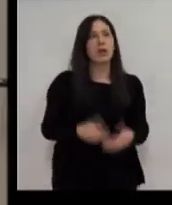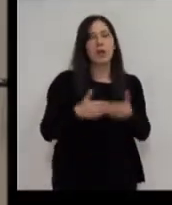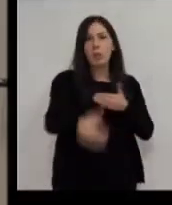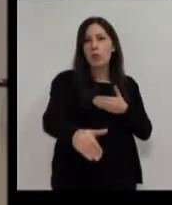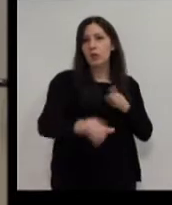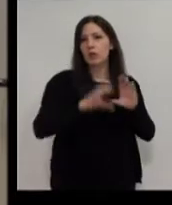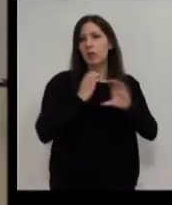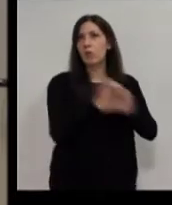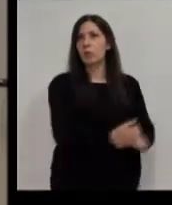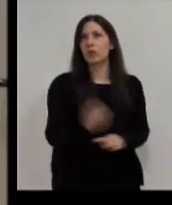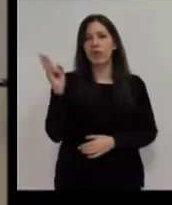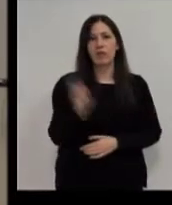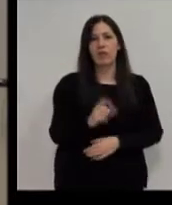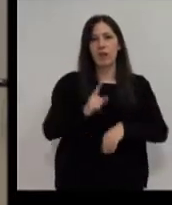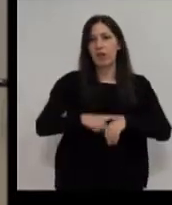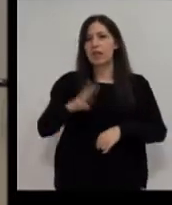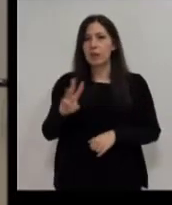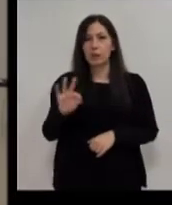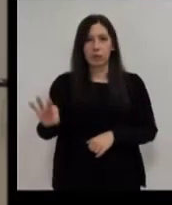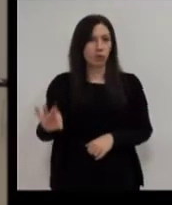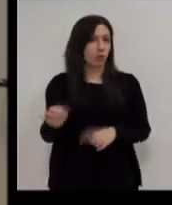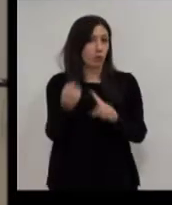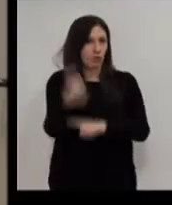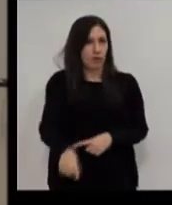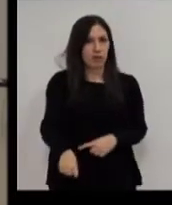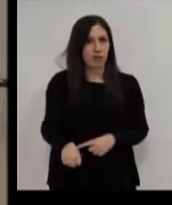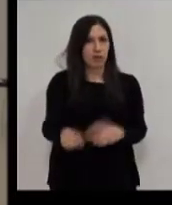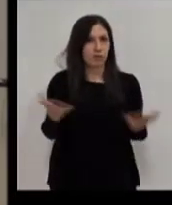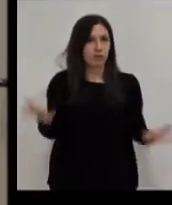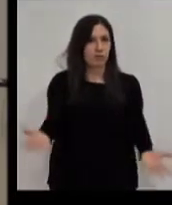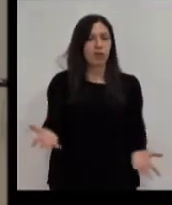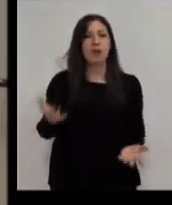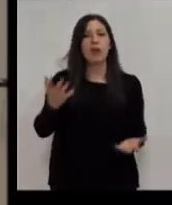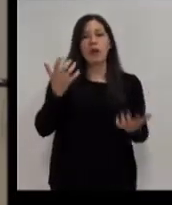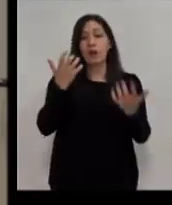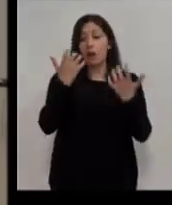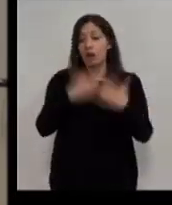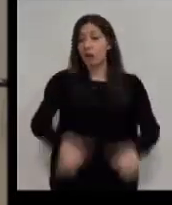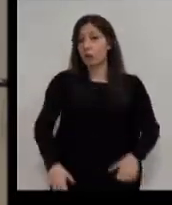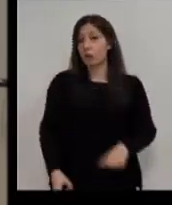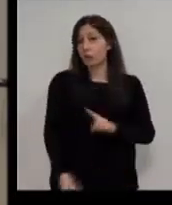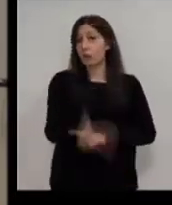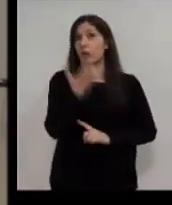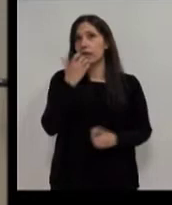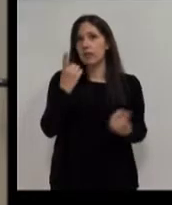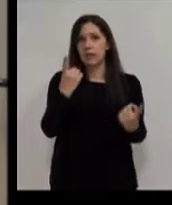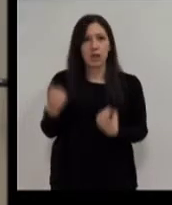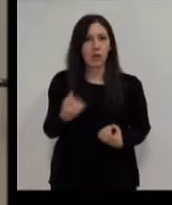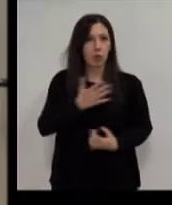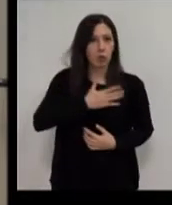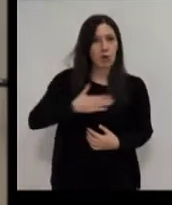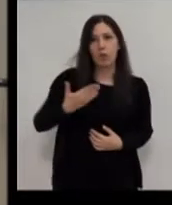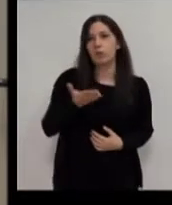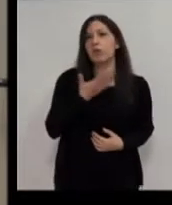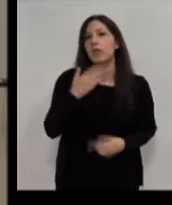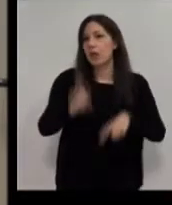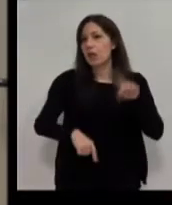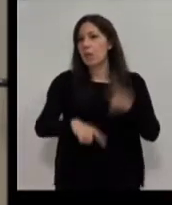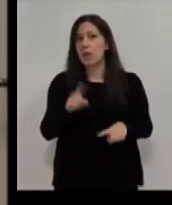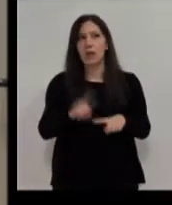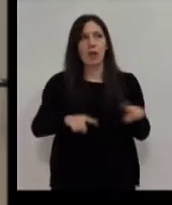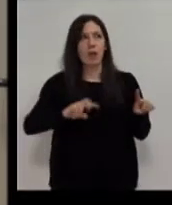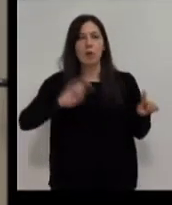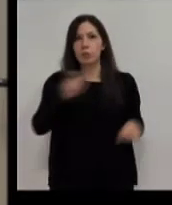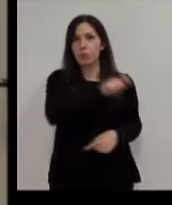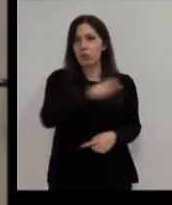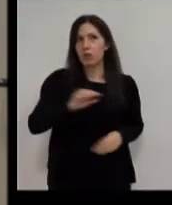como un papagayo una parada, por ejemplo, el próximo autobús viene en 3 minutos, el próximo autobús viene en 3 minutos. Bueno, no, sino que se activa cuando se necesita o se quiere o